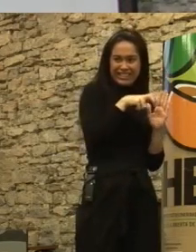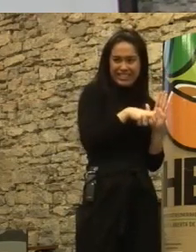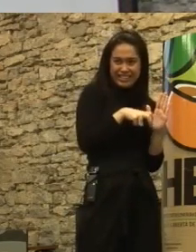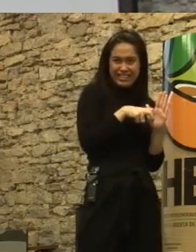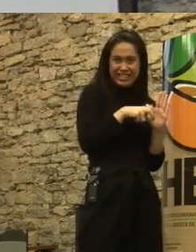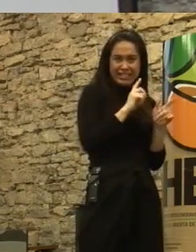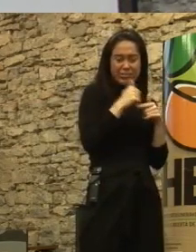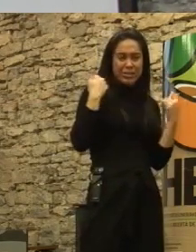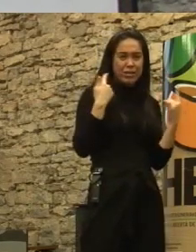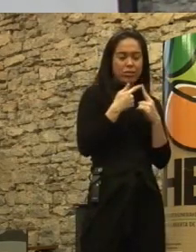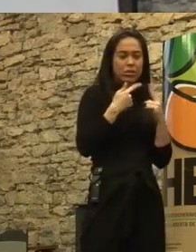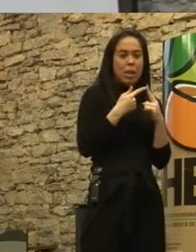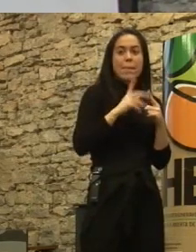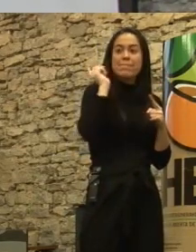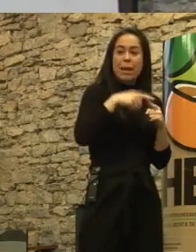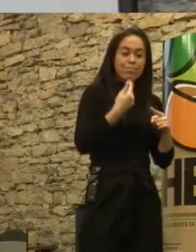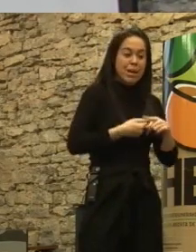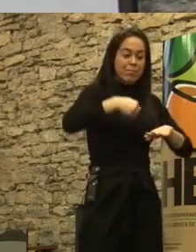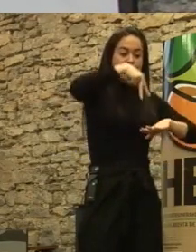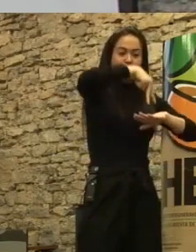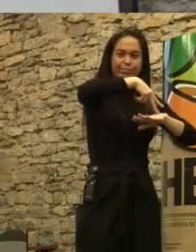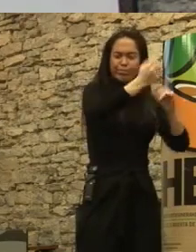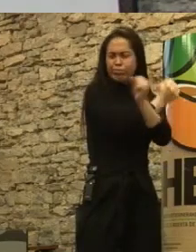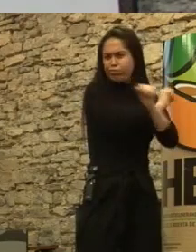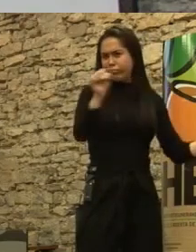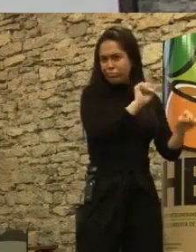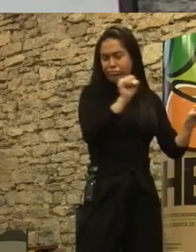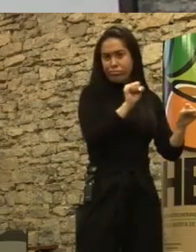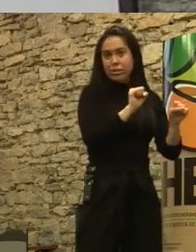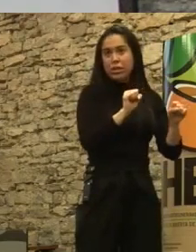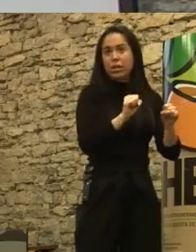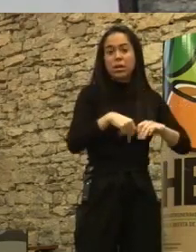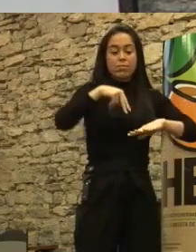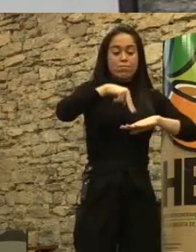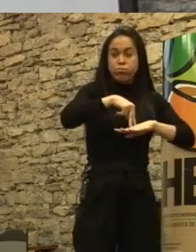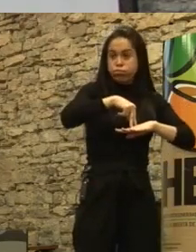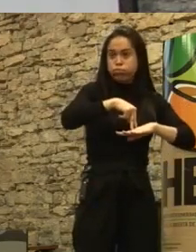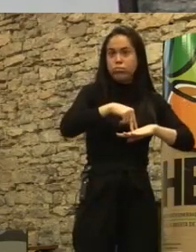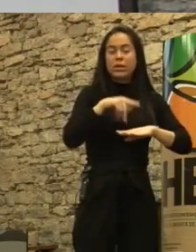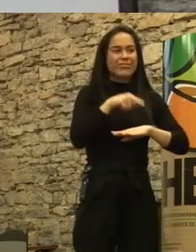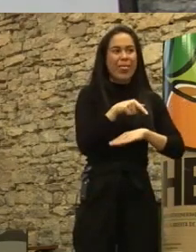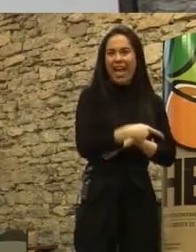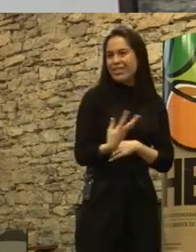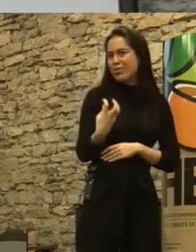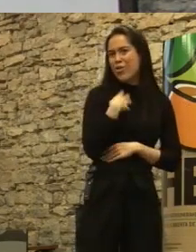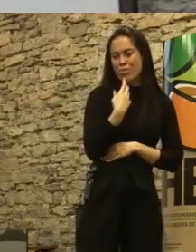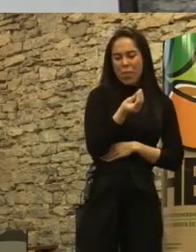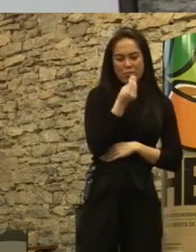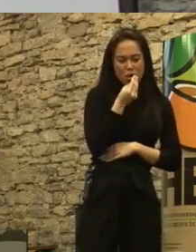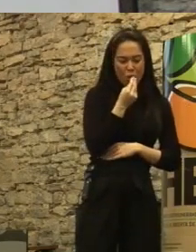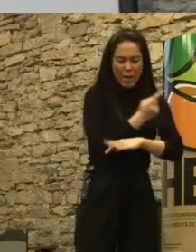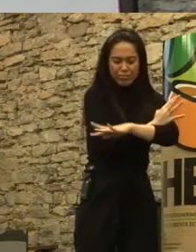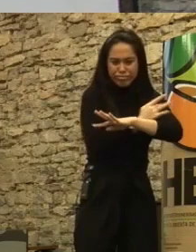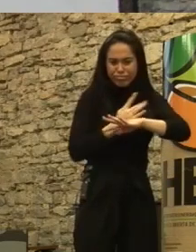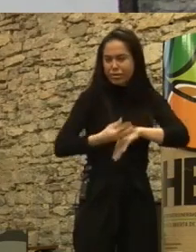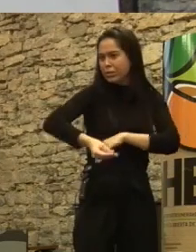no solamente porque si pasas encima pierde las piernas, sino porque en esos campos no se puede cultivar, no se puede vivir y la maldición dura